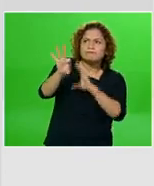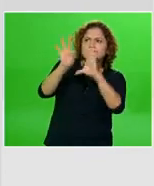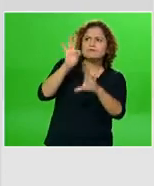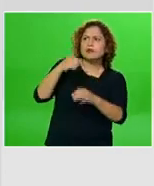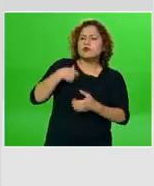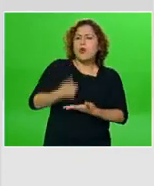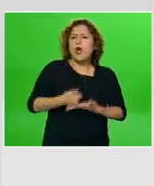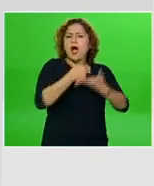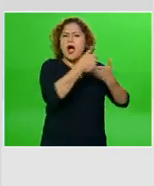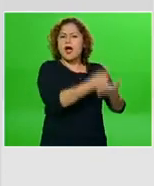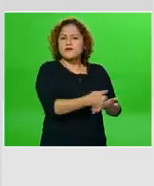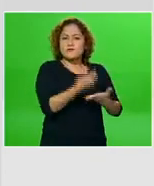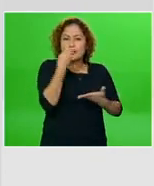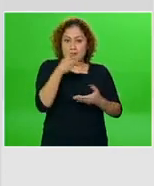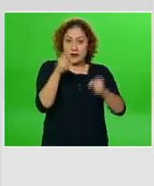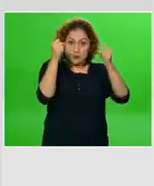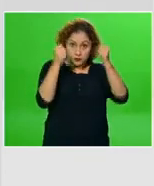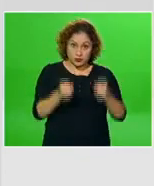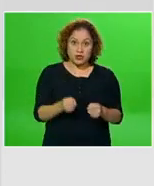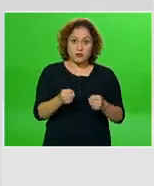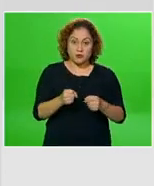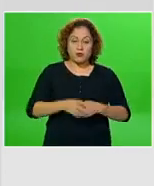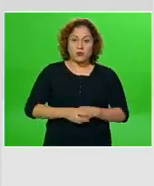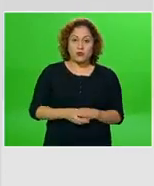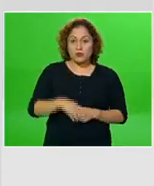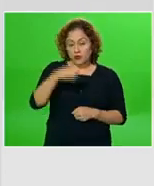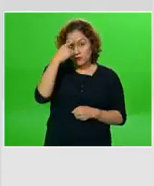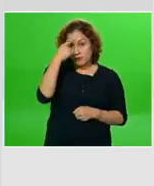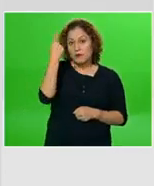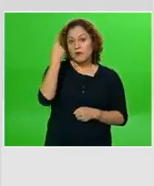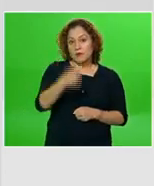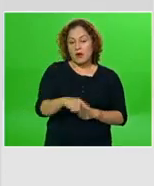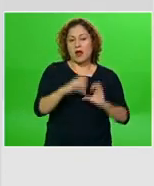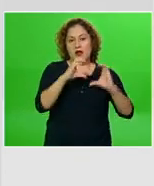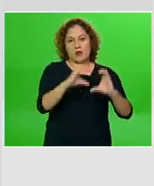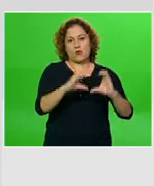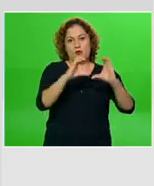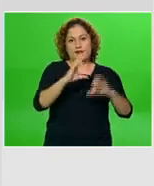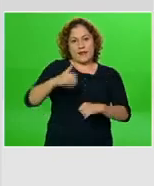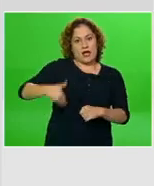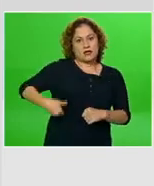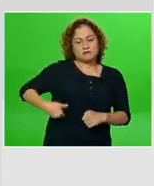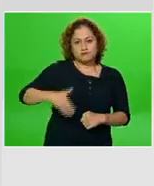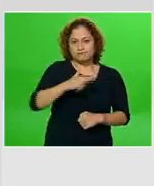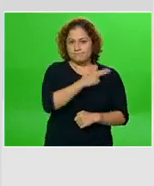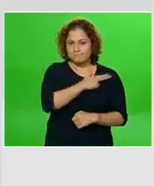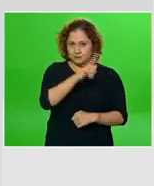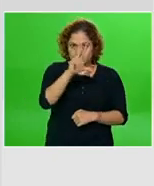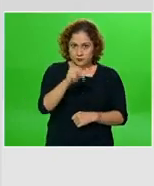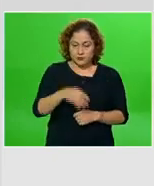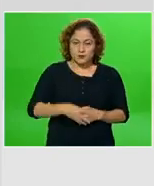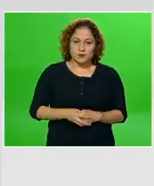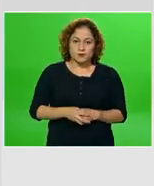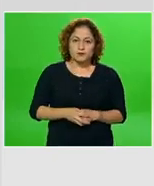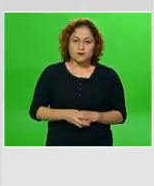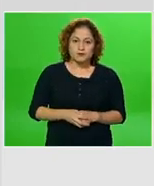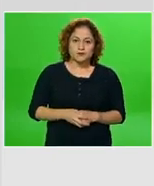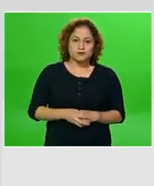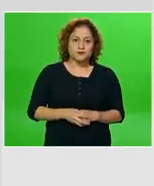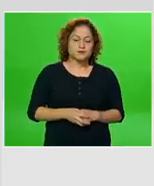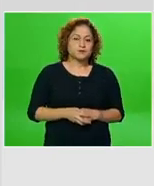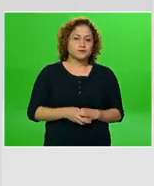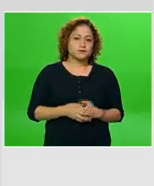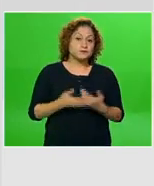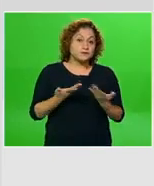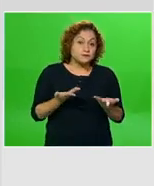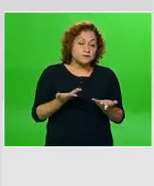tengamos una situación que se puede provocar que sería muy desafortunada no